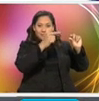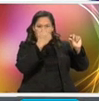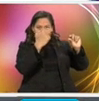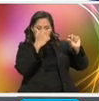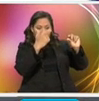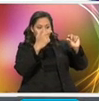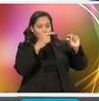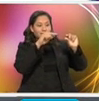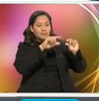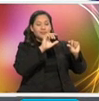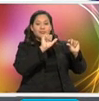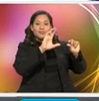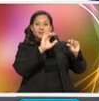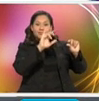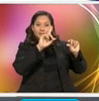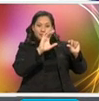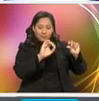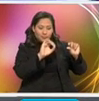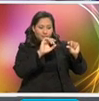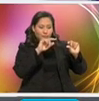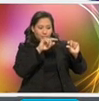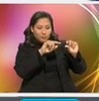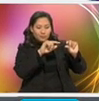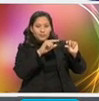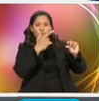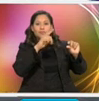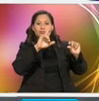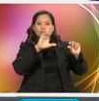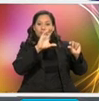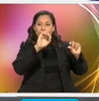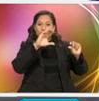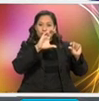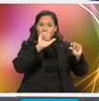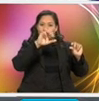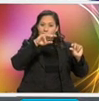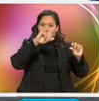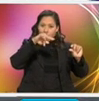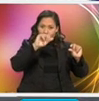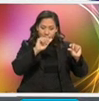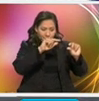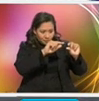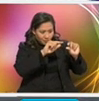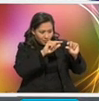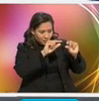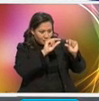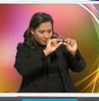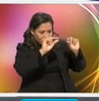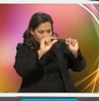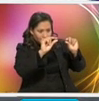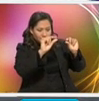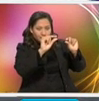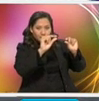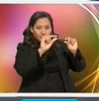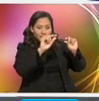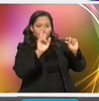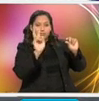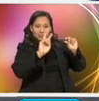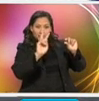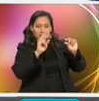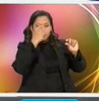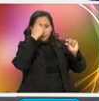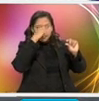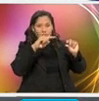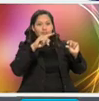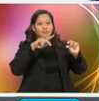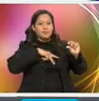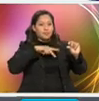B12, ¿no? Y ácido también glucosamina, que tienen diferentes nutrimentos para la